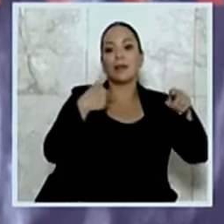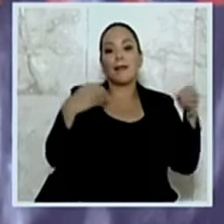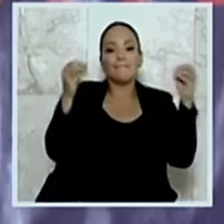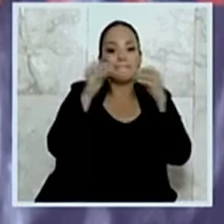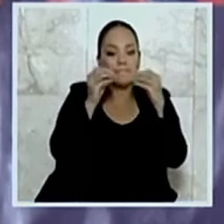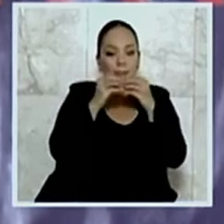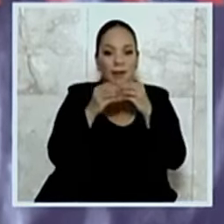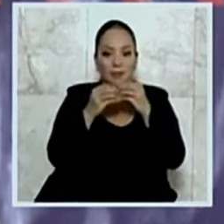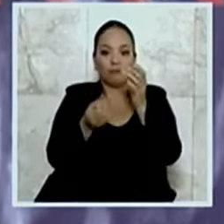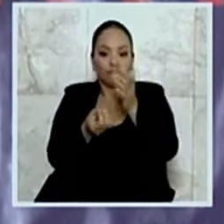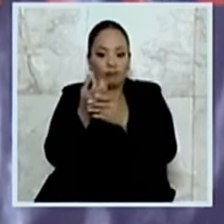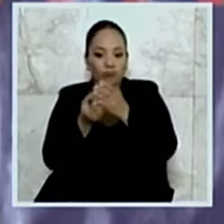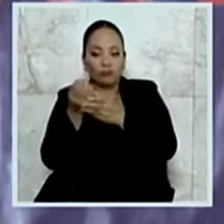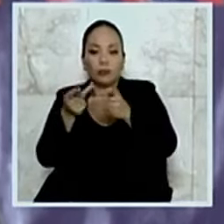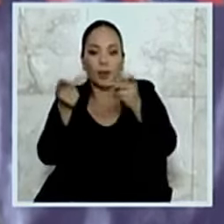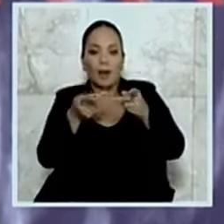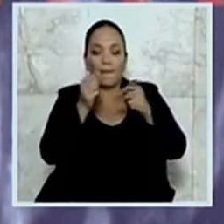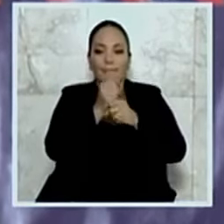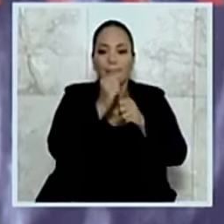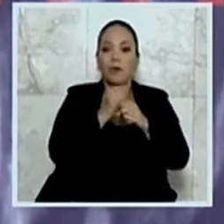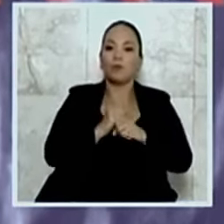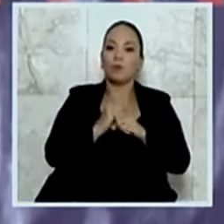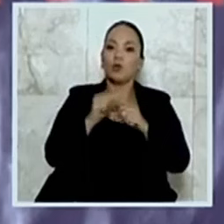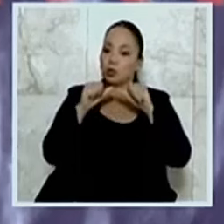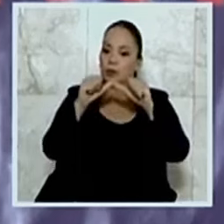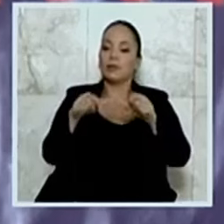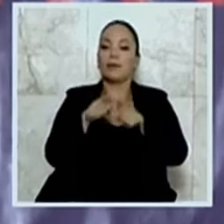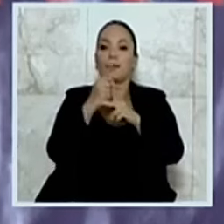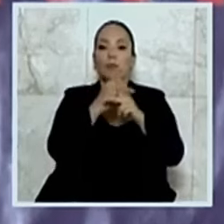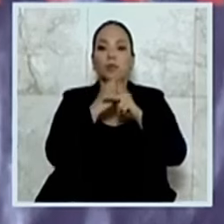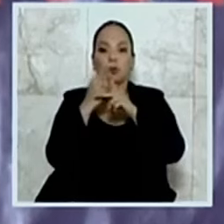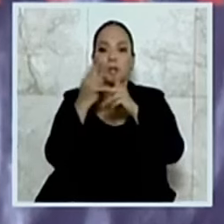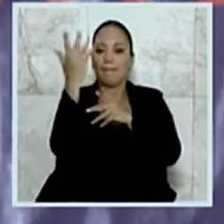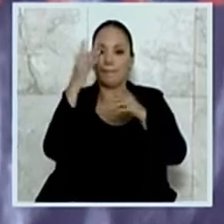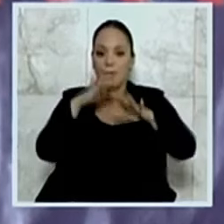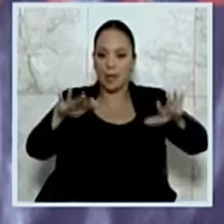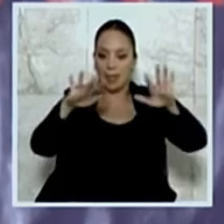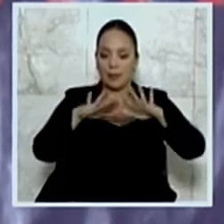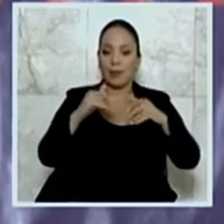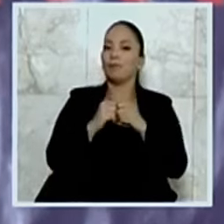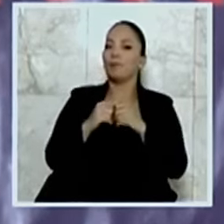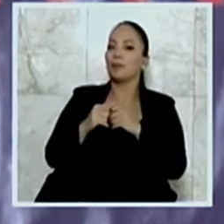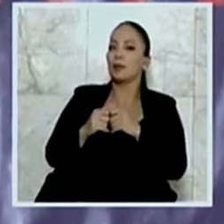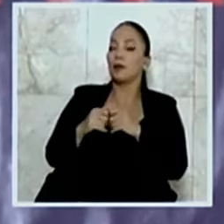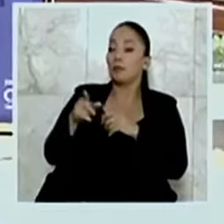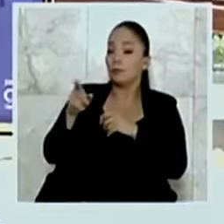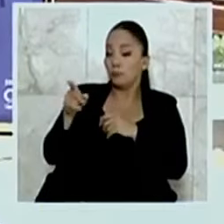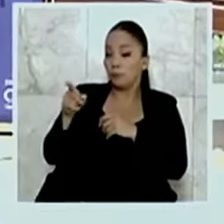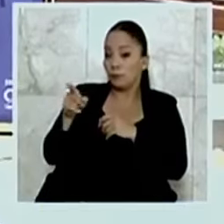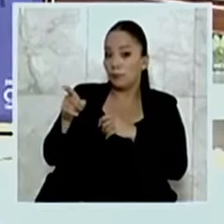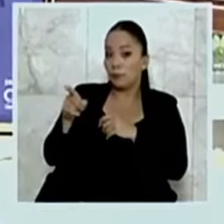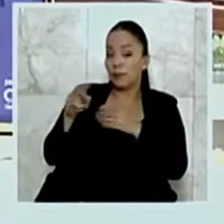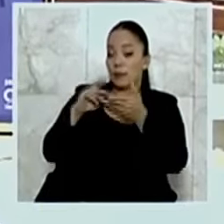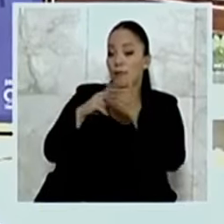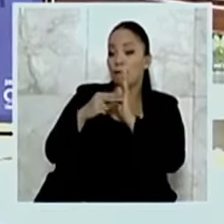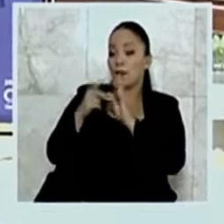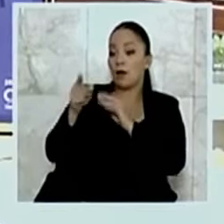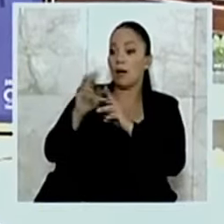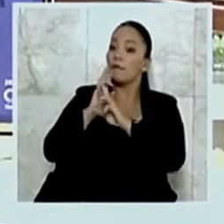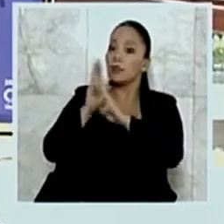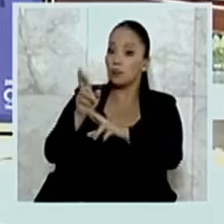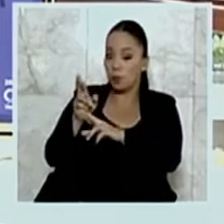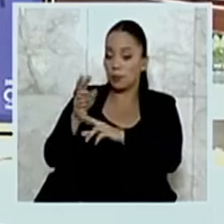que diversificar la oferta de especies que se puede dedicar a la acuicultura para tener mayor y mejores fuentes de empleo de